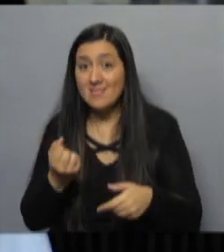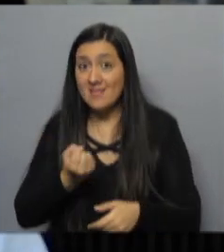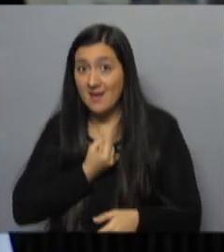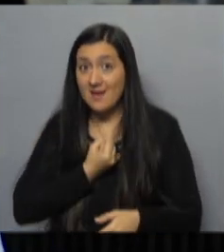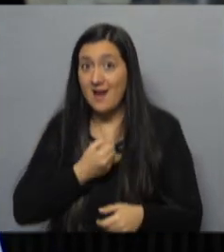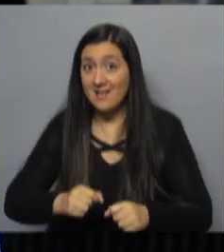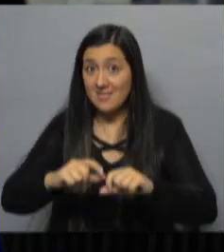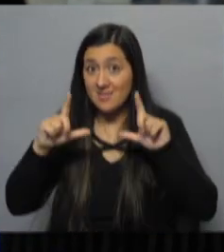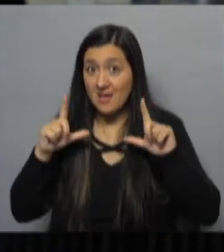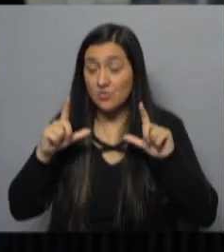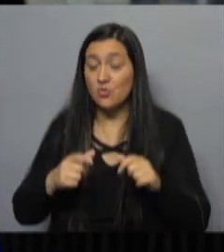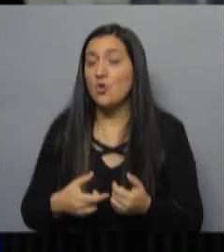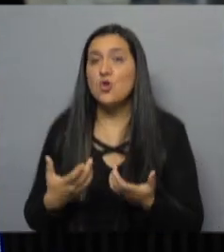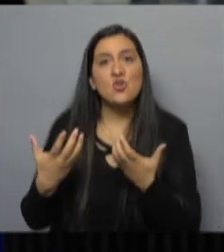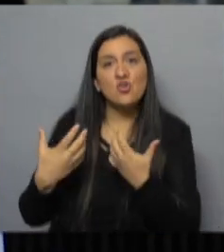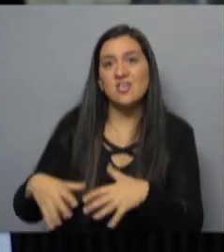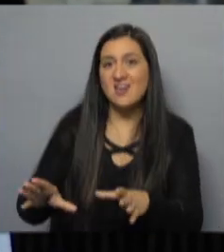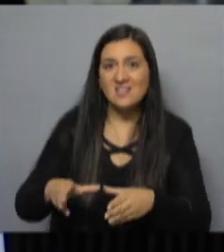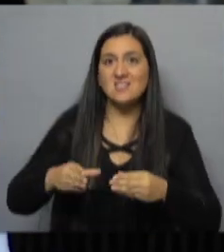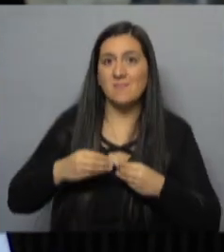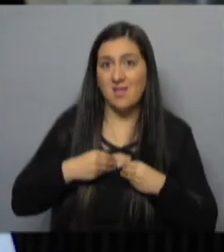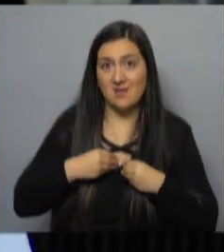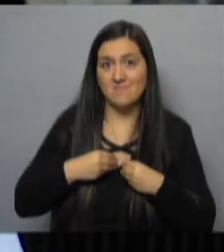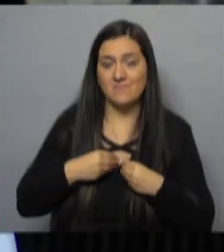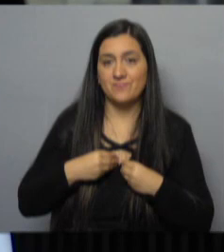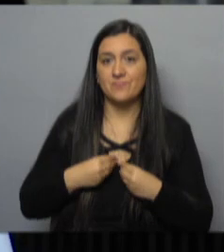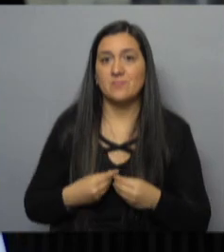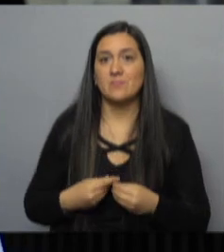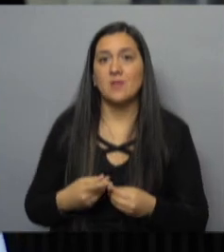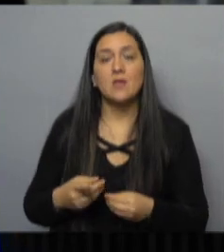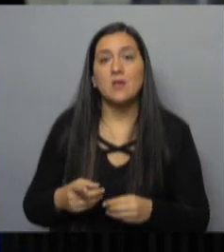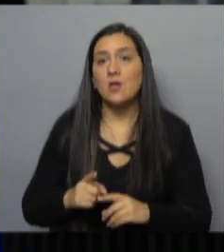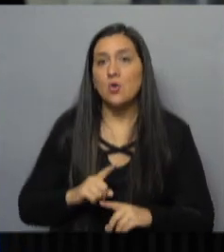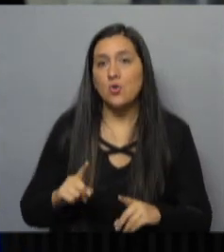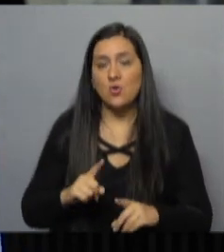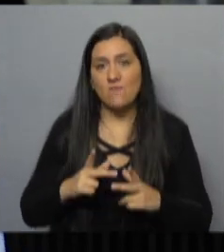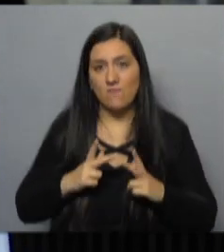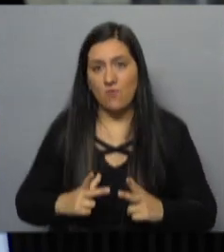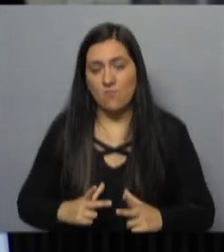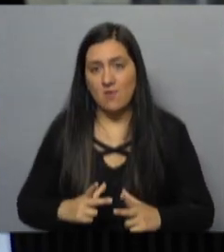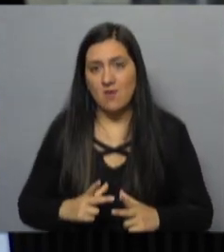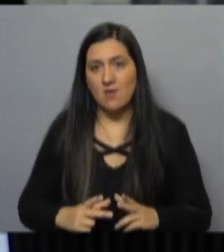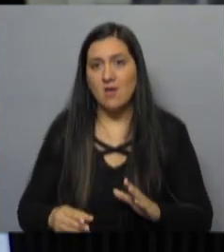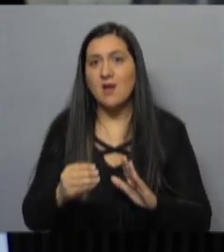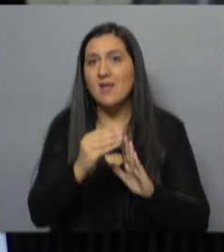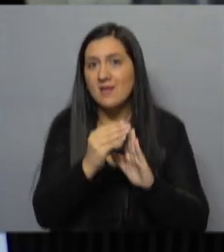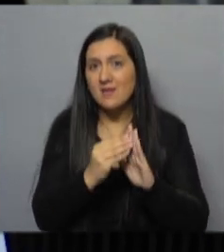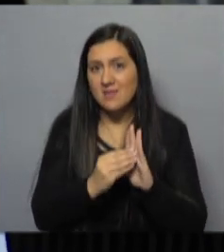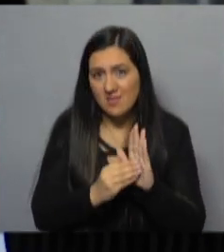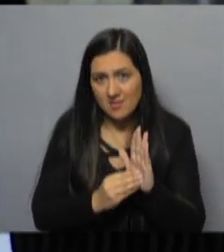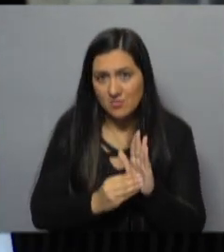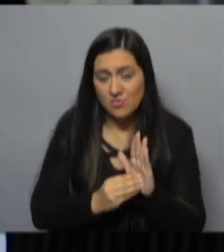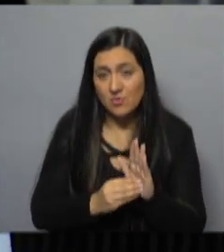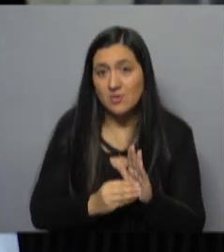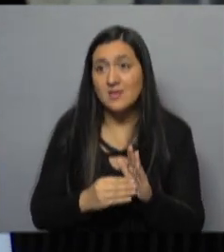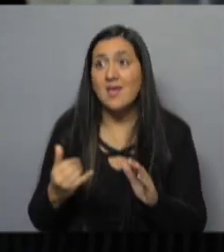una resistencia del régimen muy fuerte, con unas irregularidades muy importantes en la Registraduría General de la Nación, que